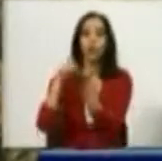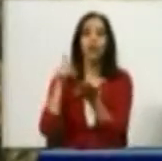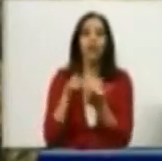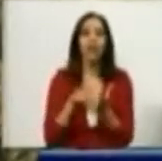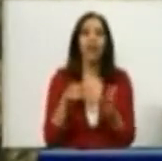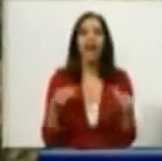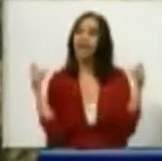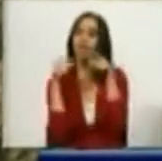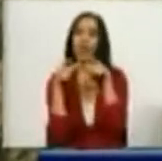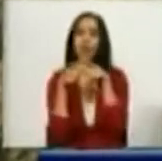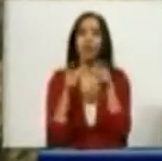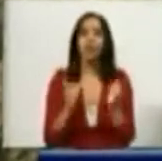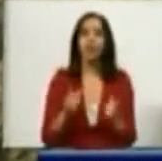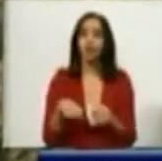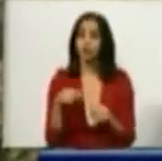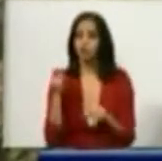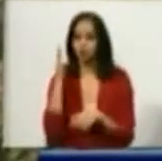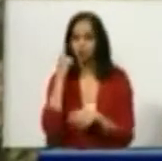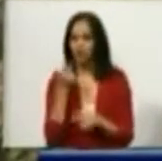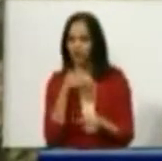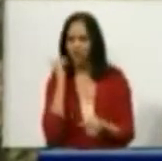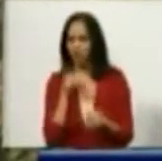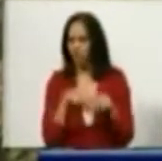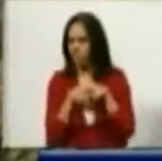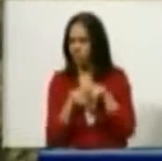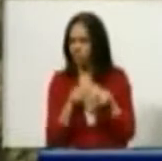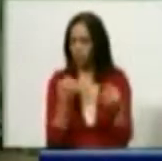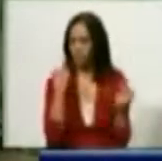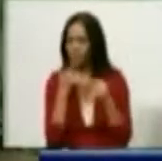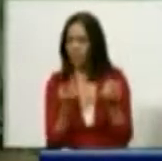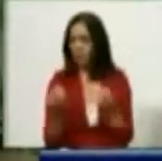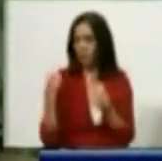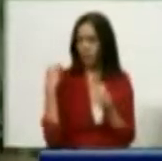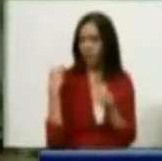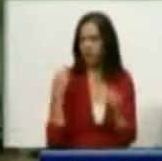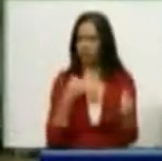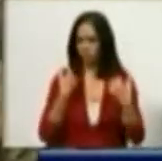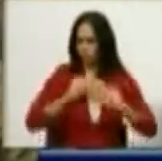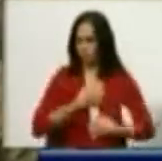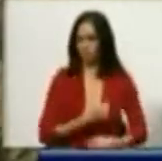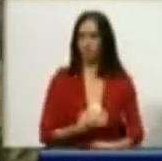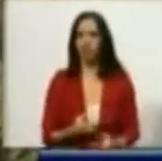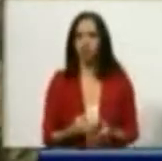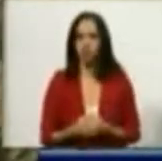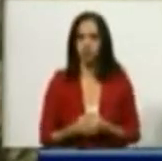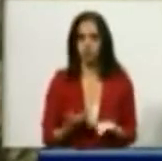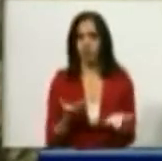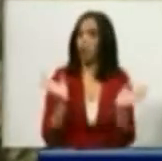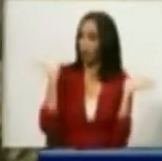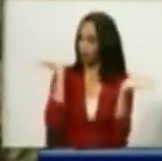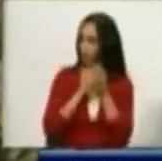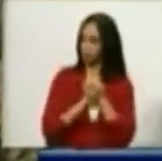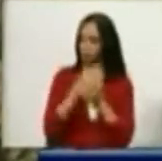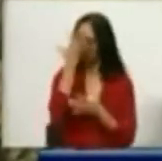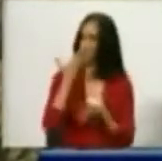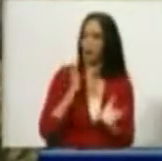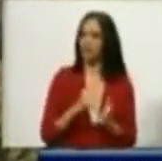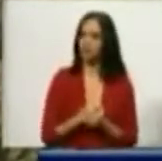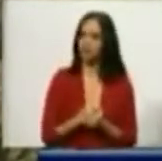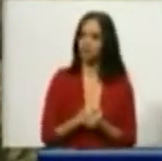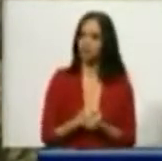a reunirme con chuli o meterle chime Tú sabes que dar yo viva este me estaba criticando la camisa que yo me puse que te parece